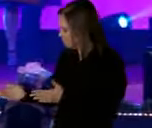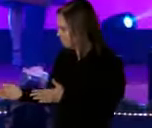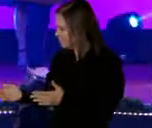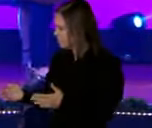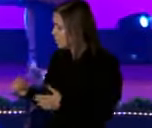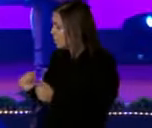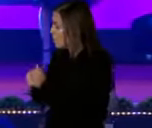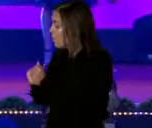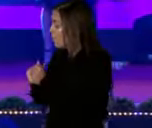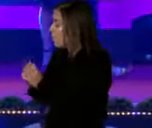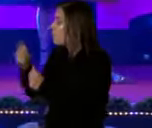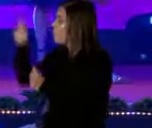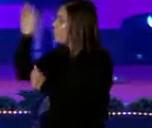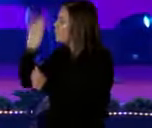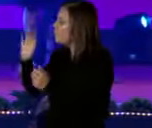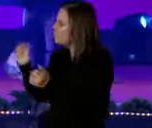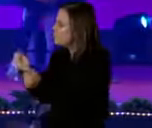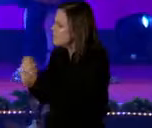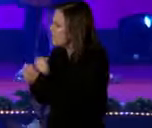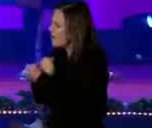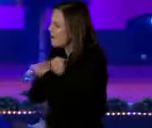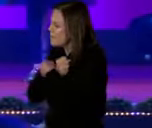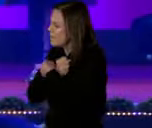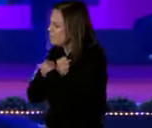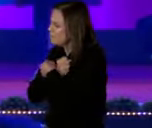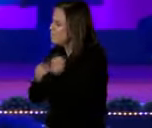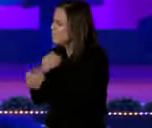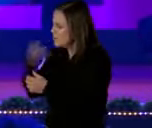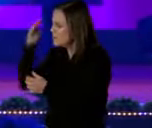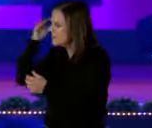Señor. Me siento amado.